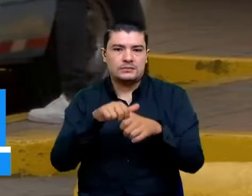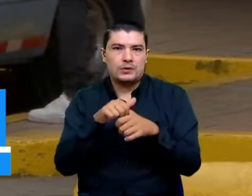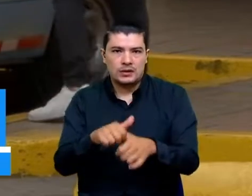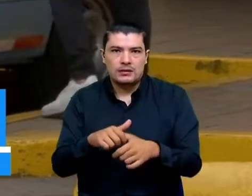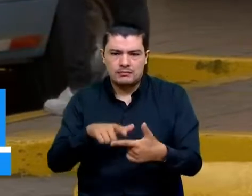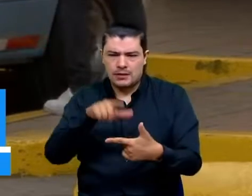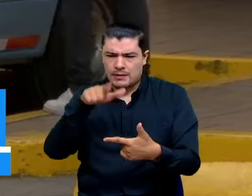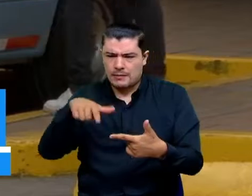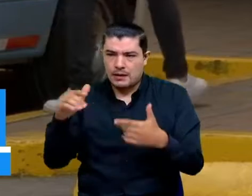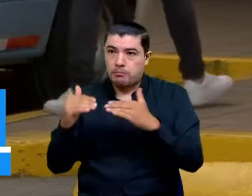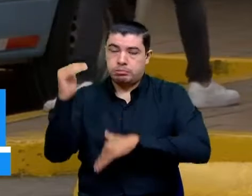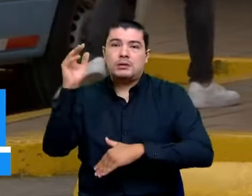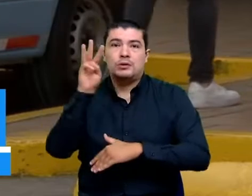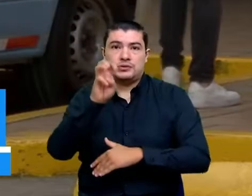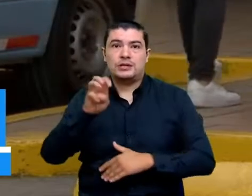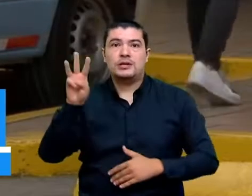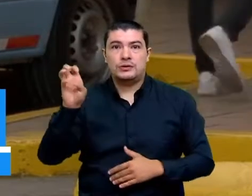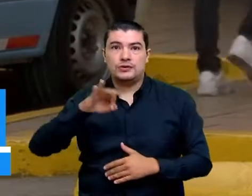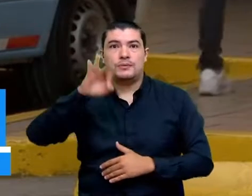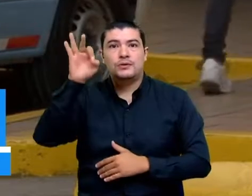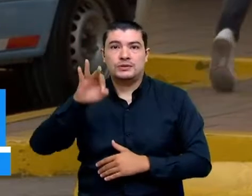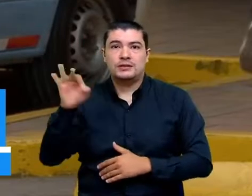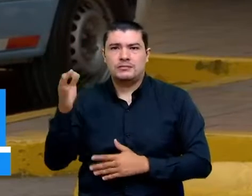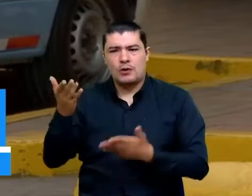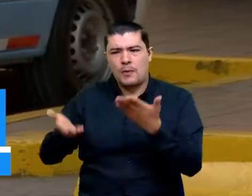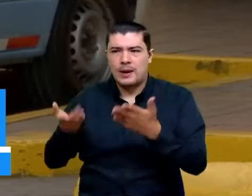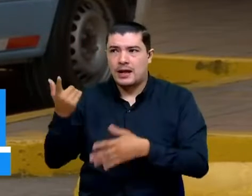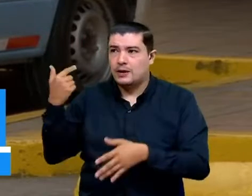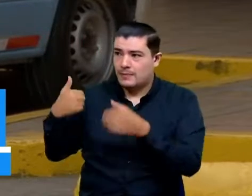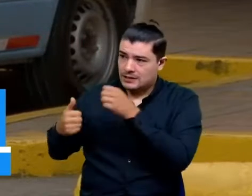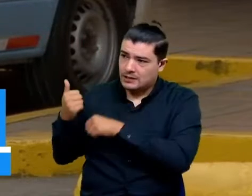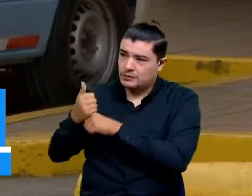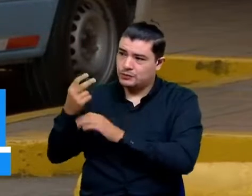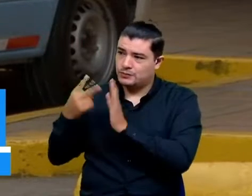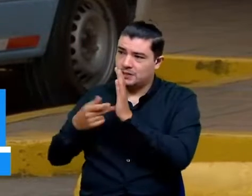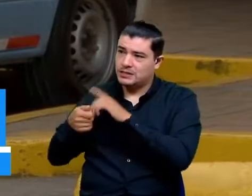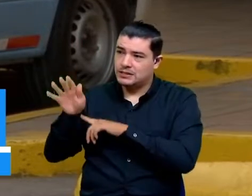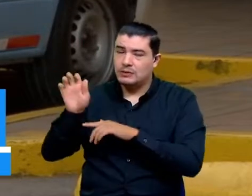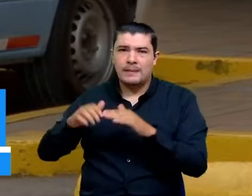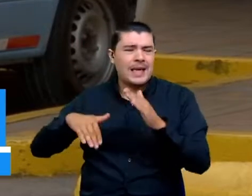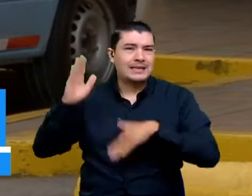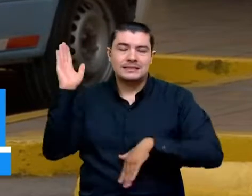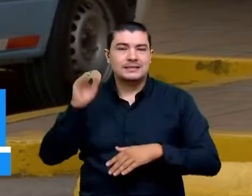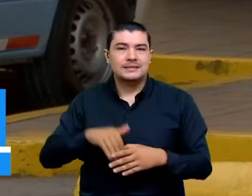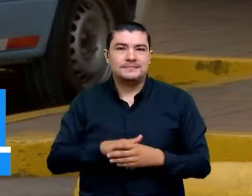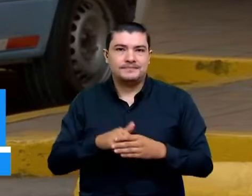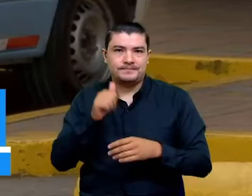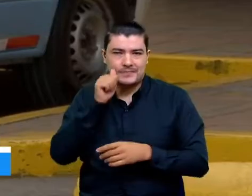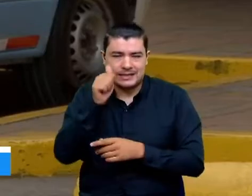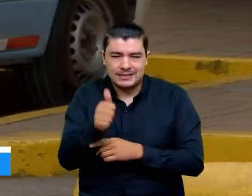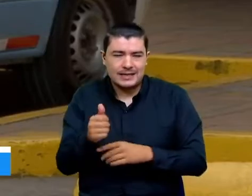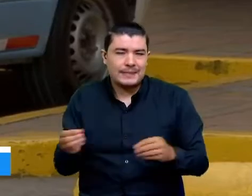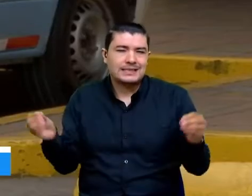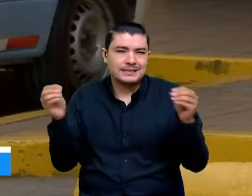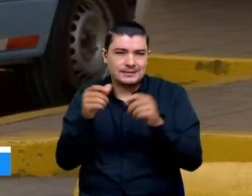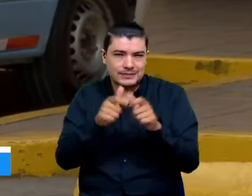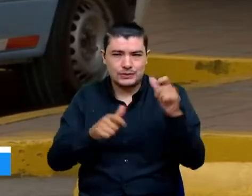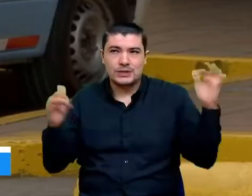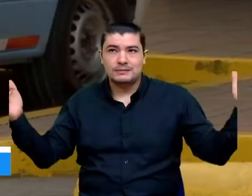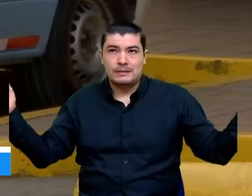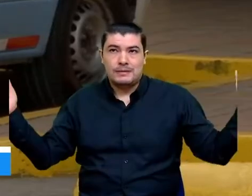salidas de los pasajeros respecto al año 2019. Se espera que mañana, que es el día de más retorno de